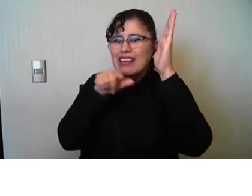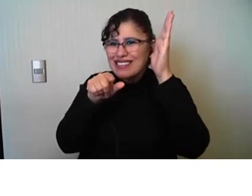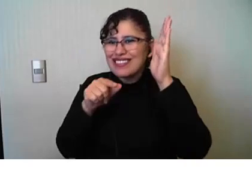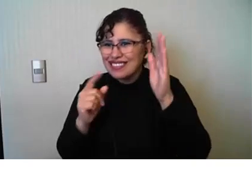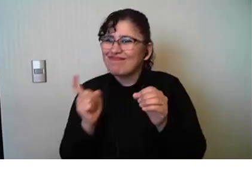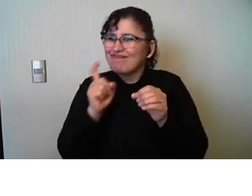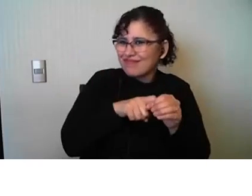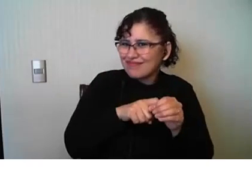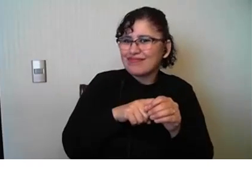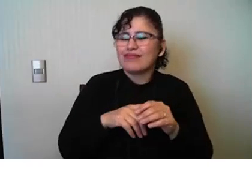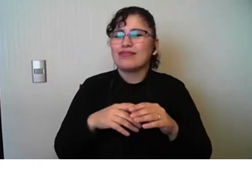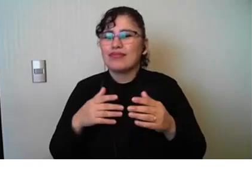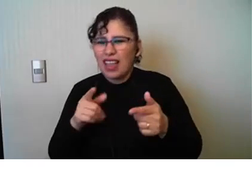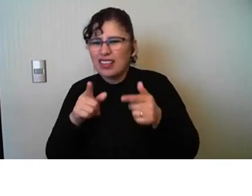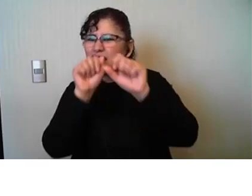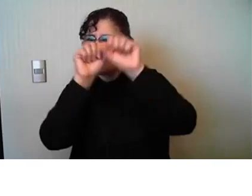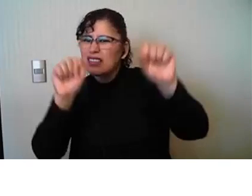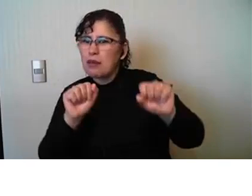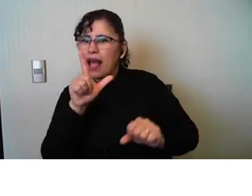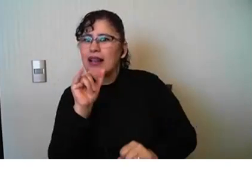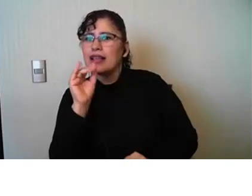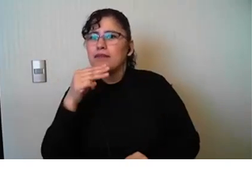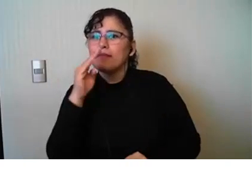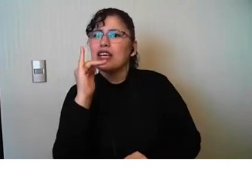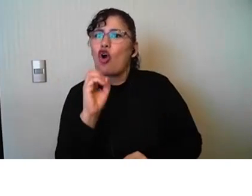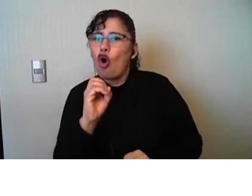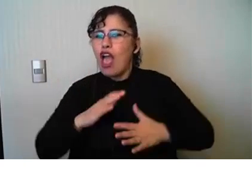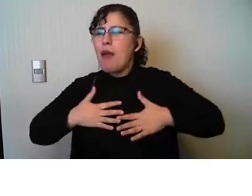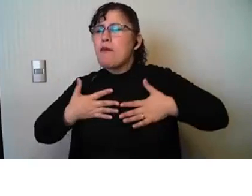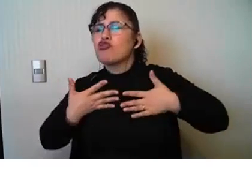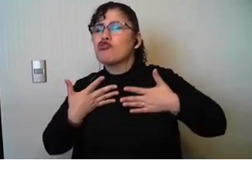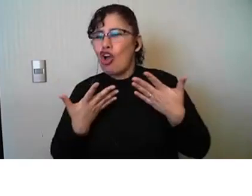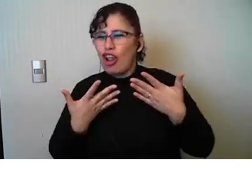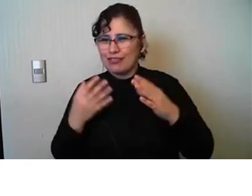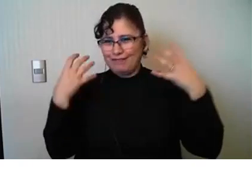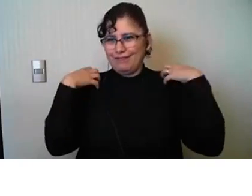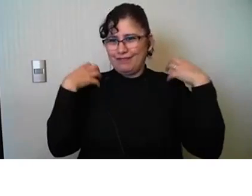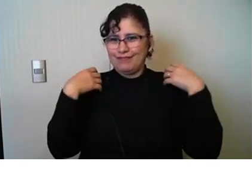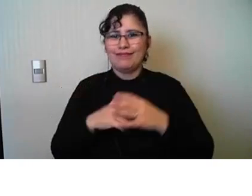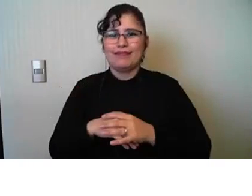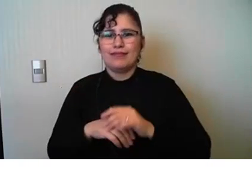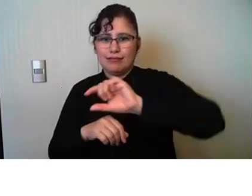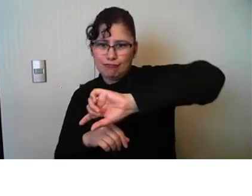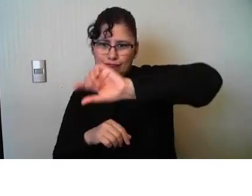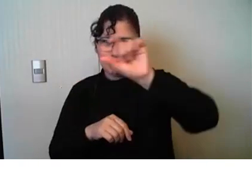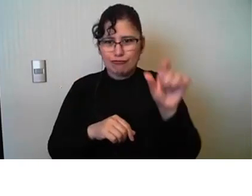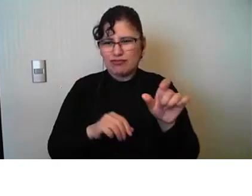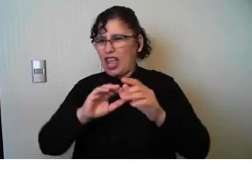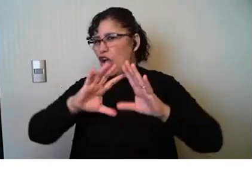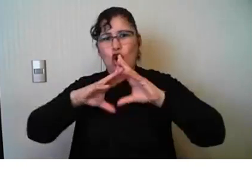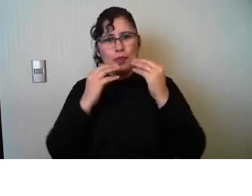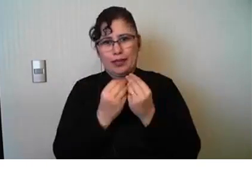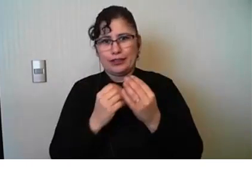una función importante en lo que es el sistema límbico de las emociones. ¿Ya? Ahí está la estructura del